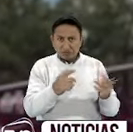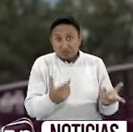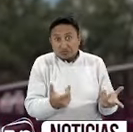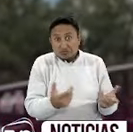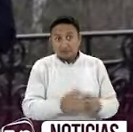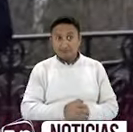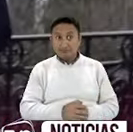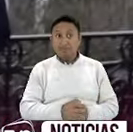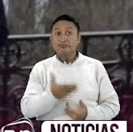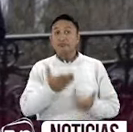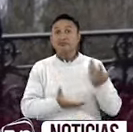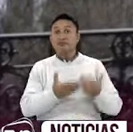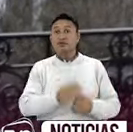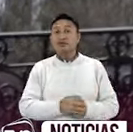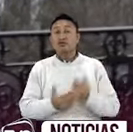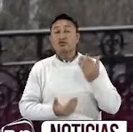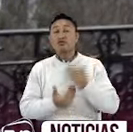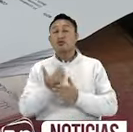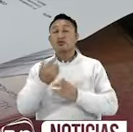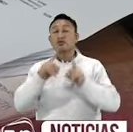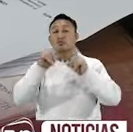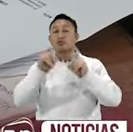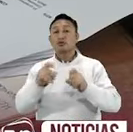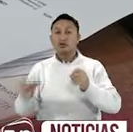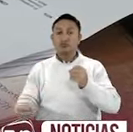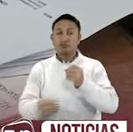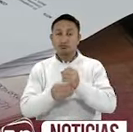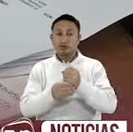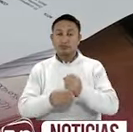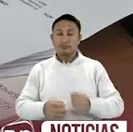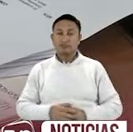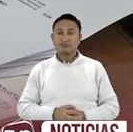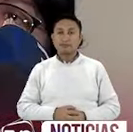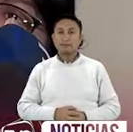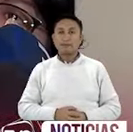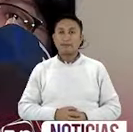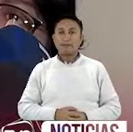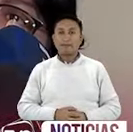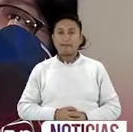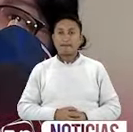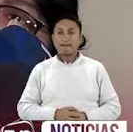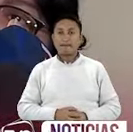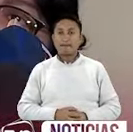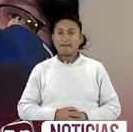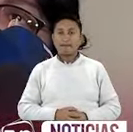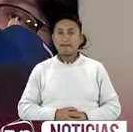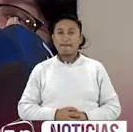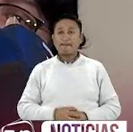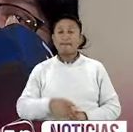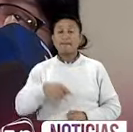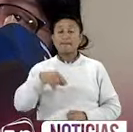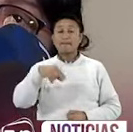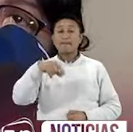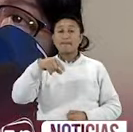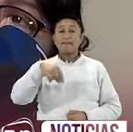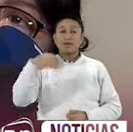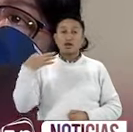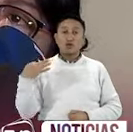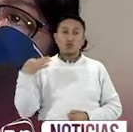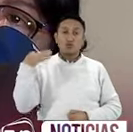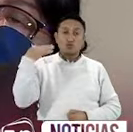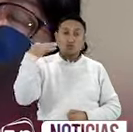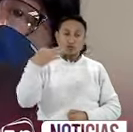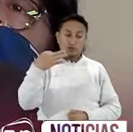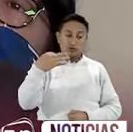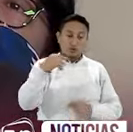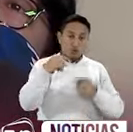descarta incluir nuevos ejes temáticos en el plebiscito. La voluntad es que haya un